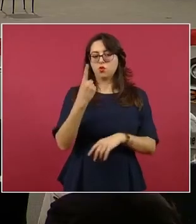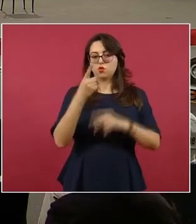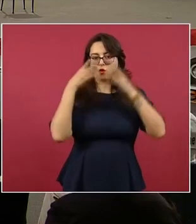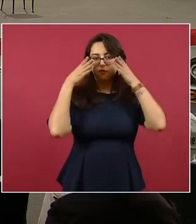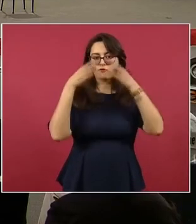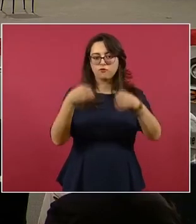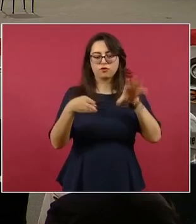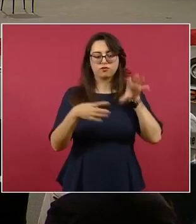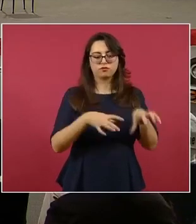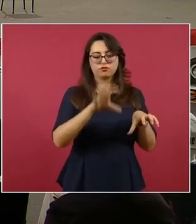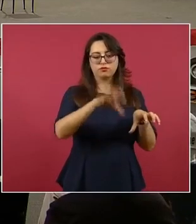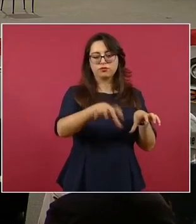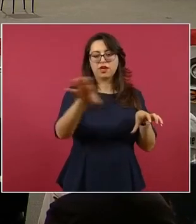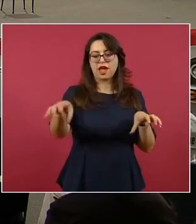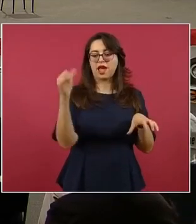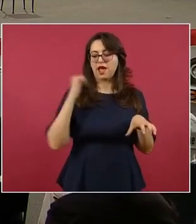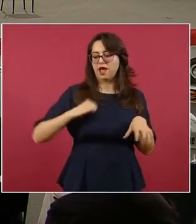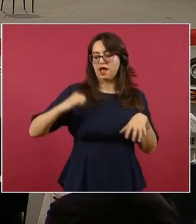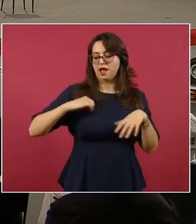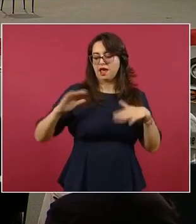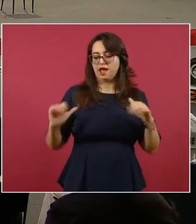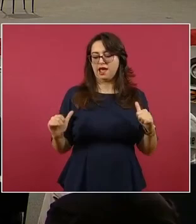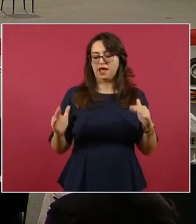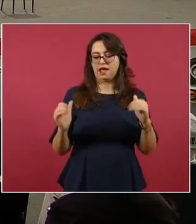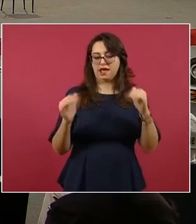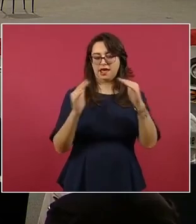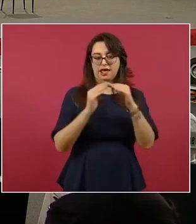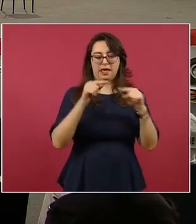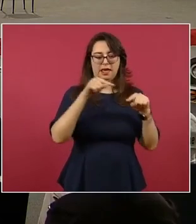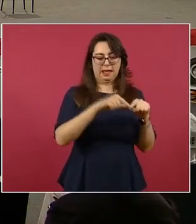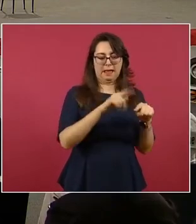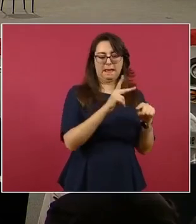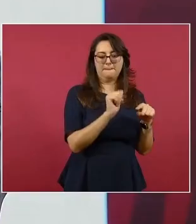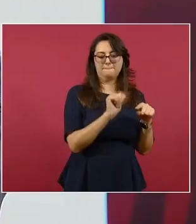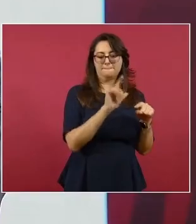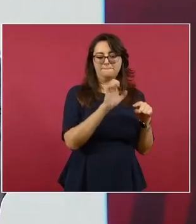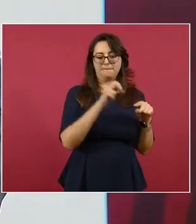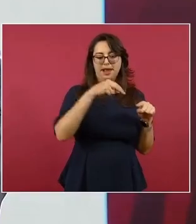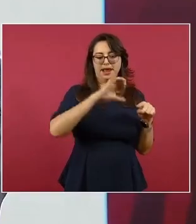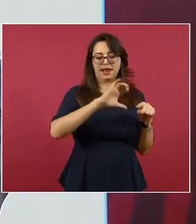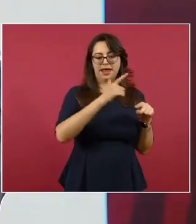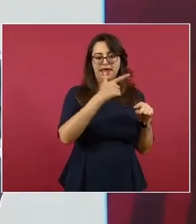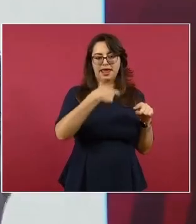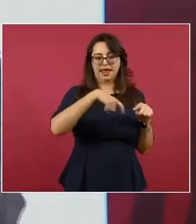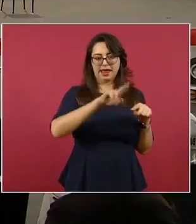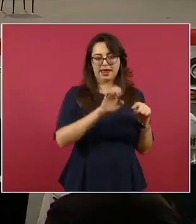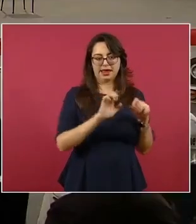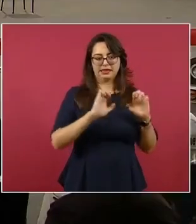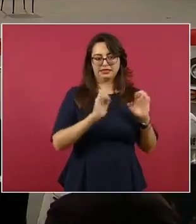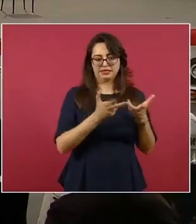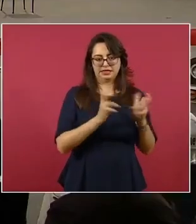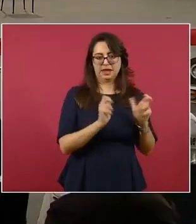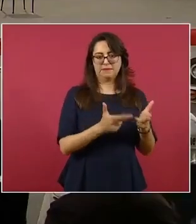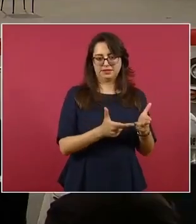Palenque, el punto de arranque de la ruta del Tren Maya en el estado de Chiapas. Adelante.